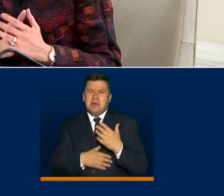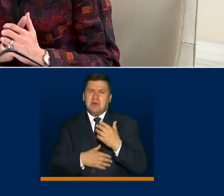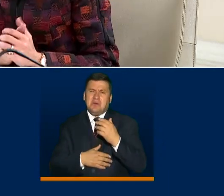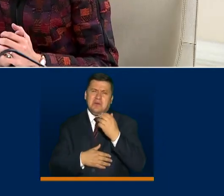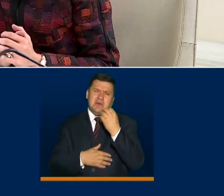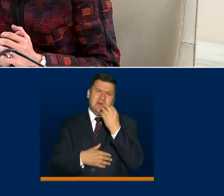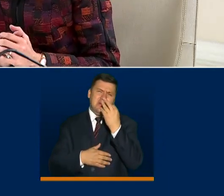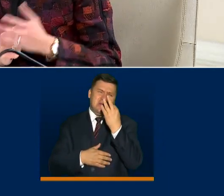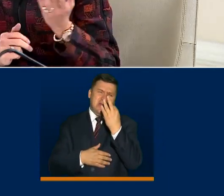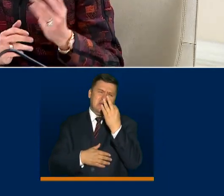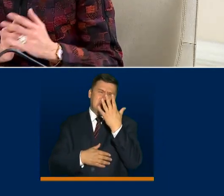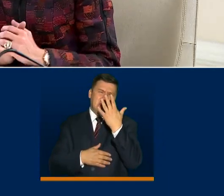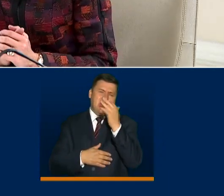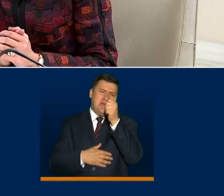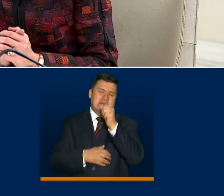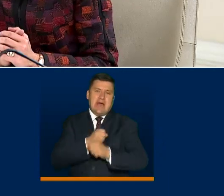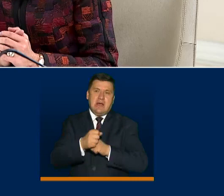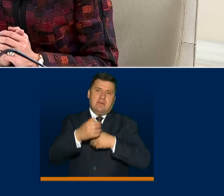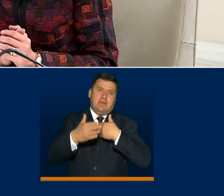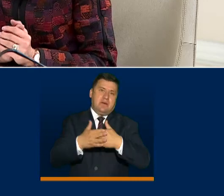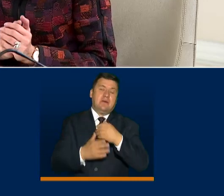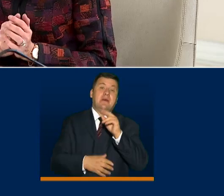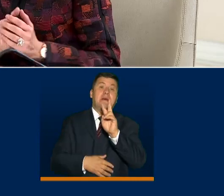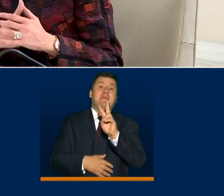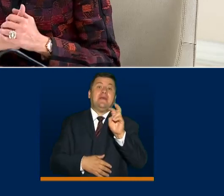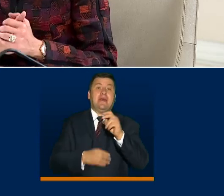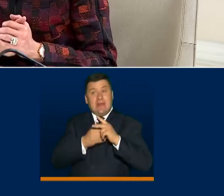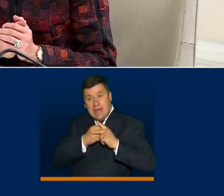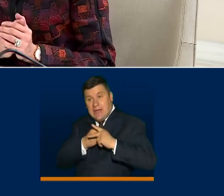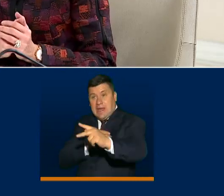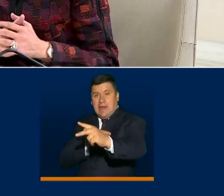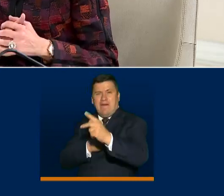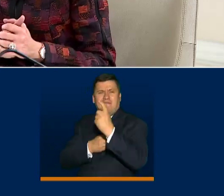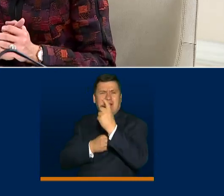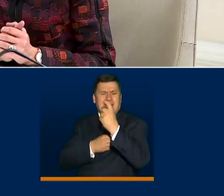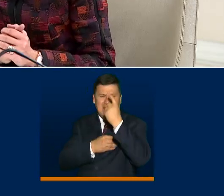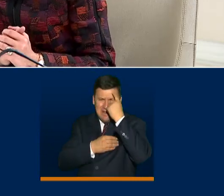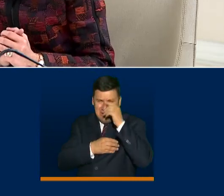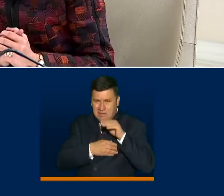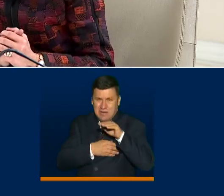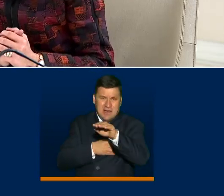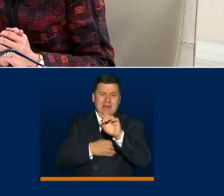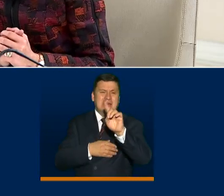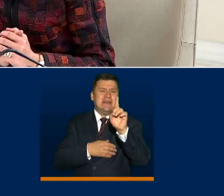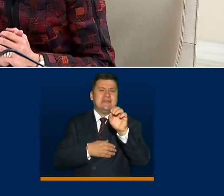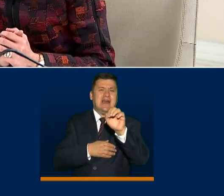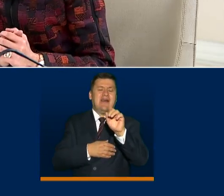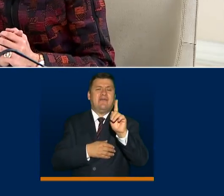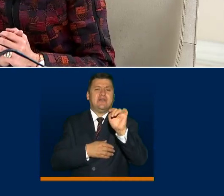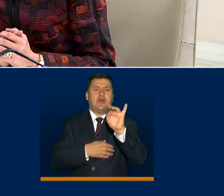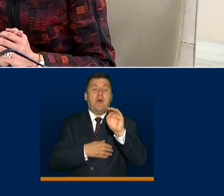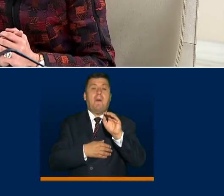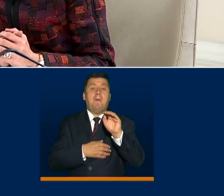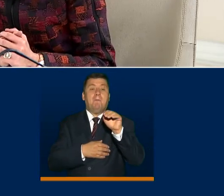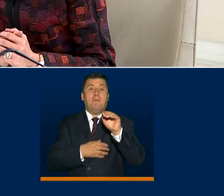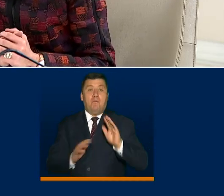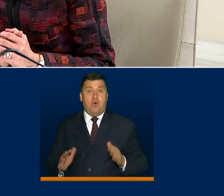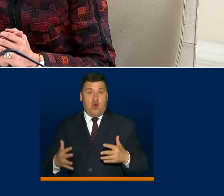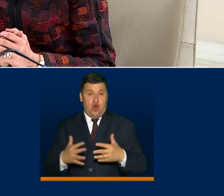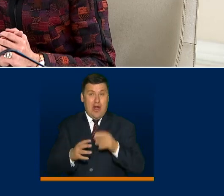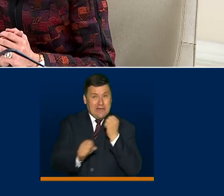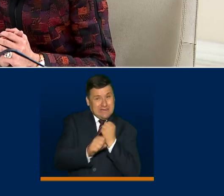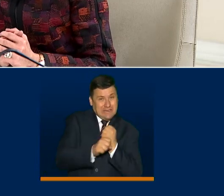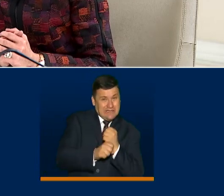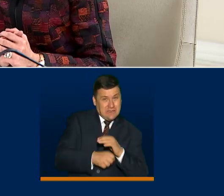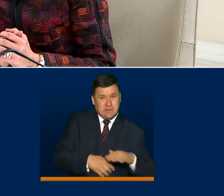entre 5 y 10 años, como por ejemplo los 27 kilómetros de la variante de San Francisco-Mocoa, que mejora la